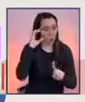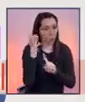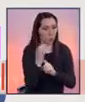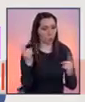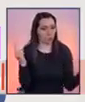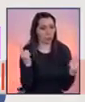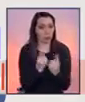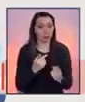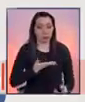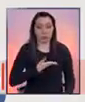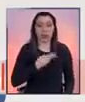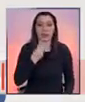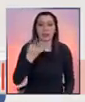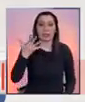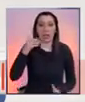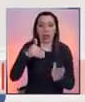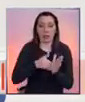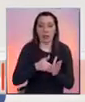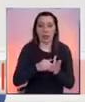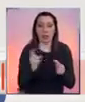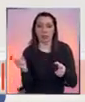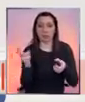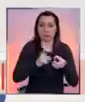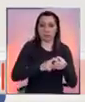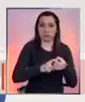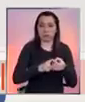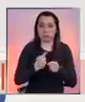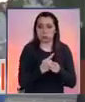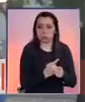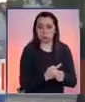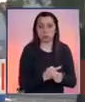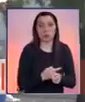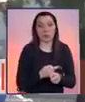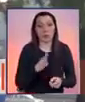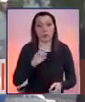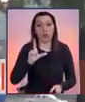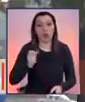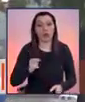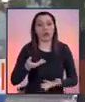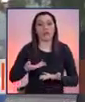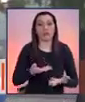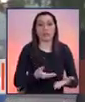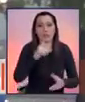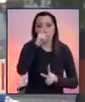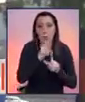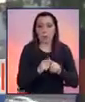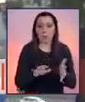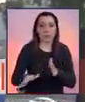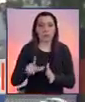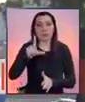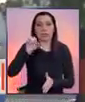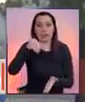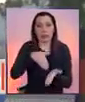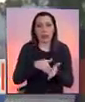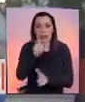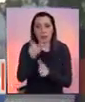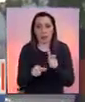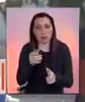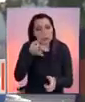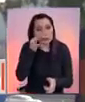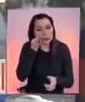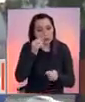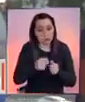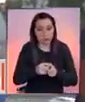Yo tengo 35.000 seguidores en YouTube. Y mi blog tiene un promedio de visitas mensuales como 70.000. Ha